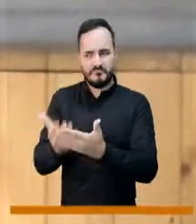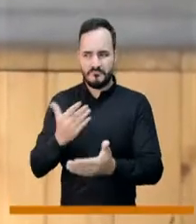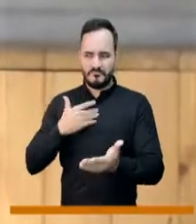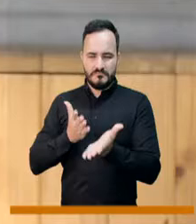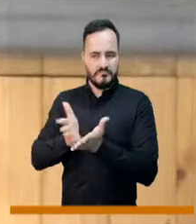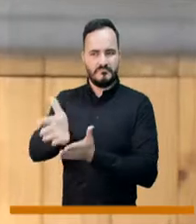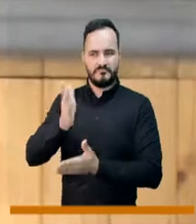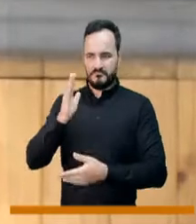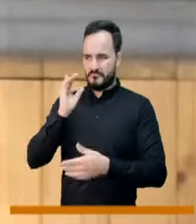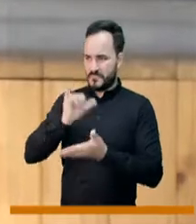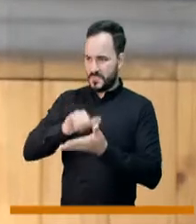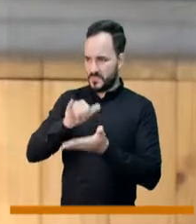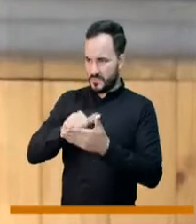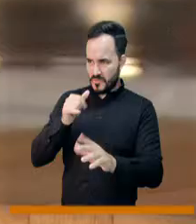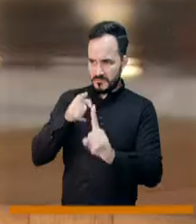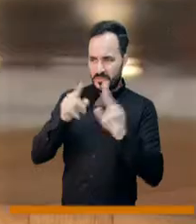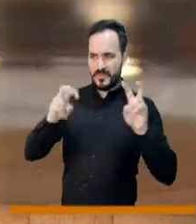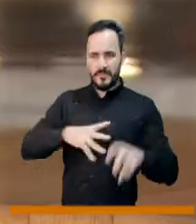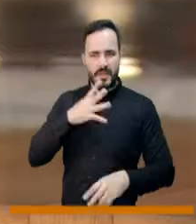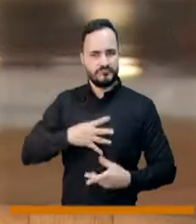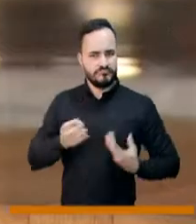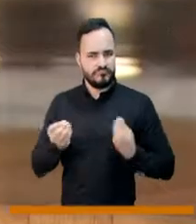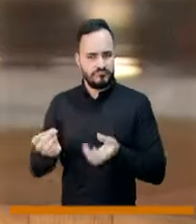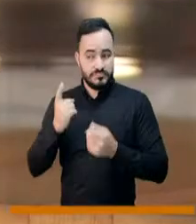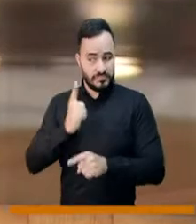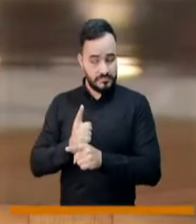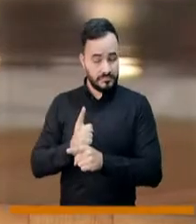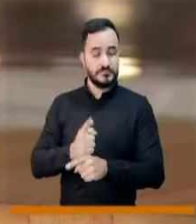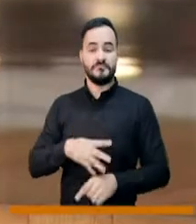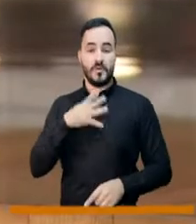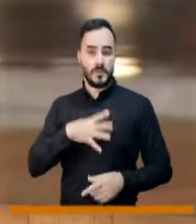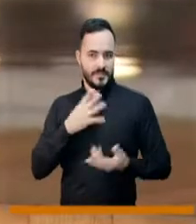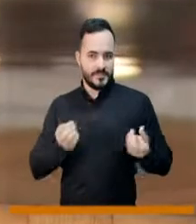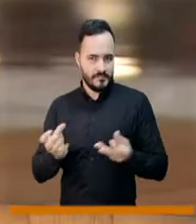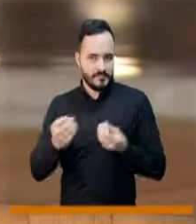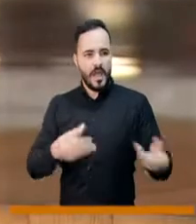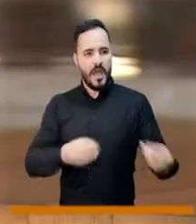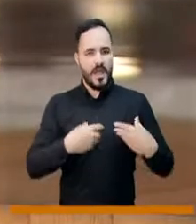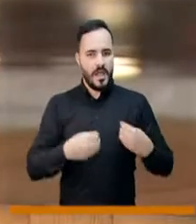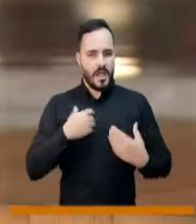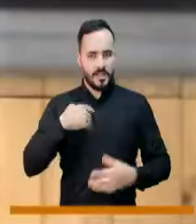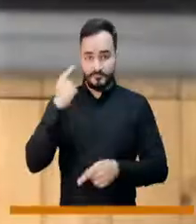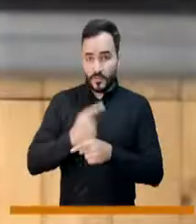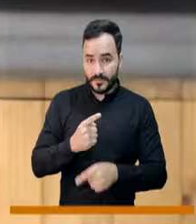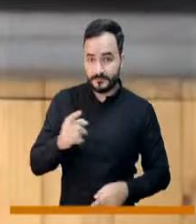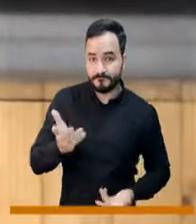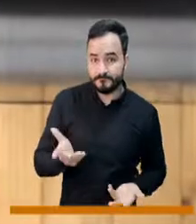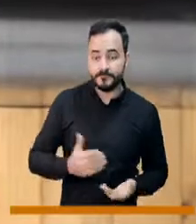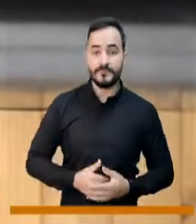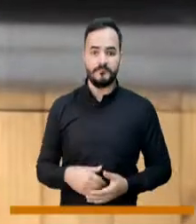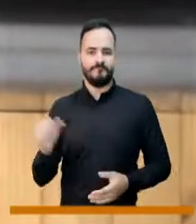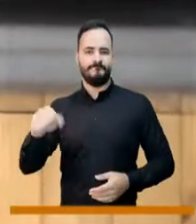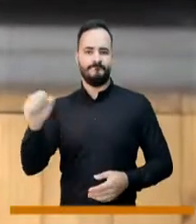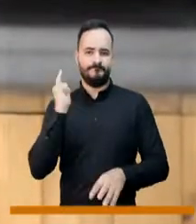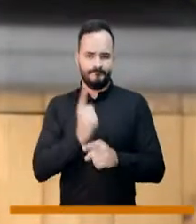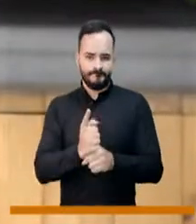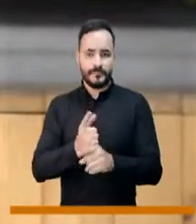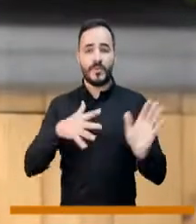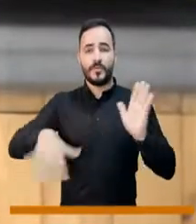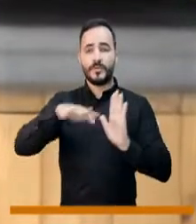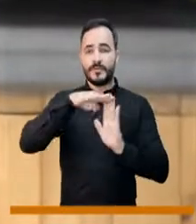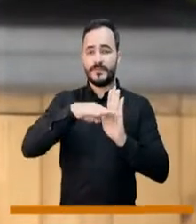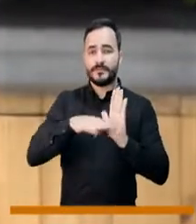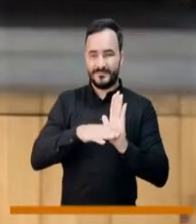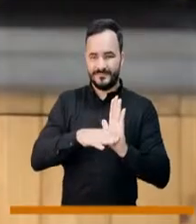busca también darle a los maestros competencias en varias líneas. Digamos que sería el ideal del maestro. Perfecto, Katy. Lo primero es que MOBA,